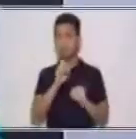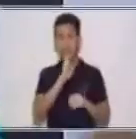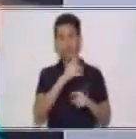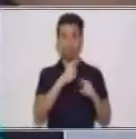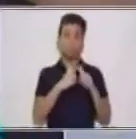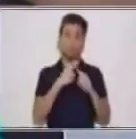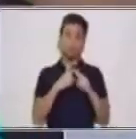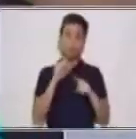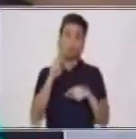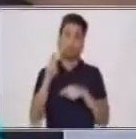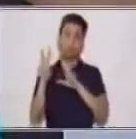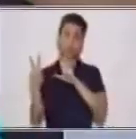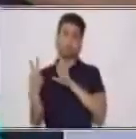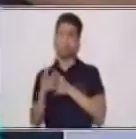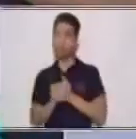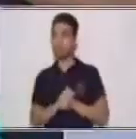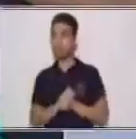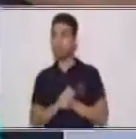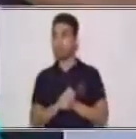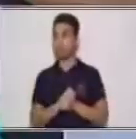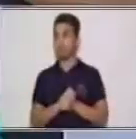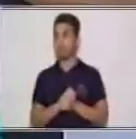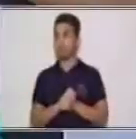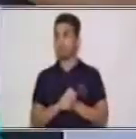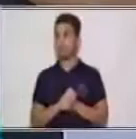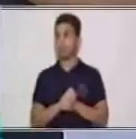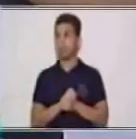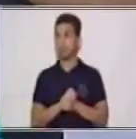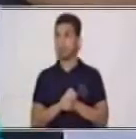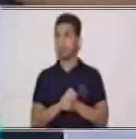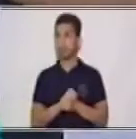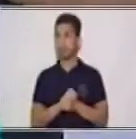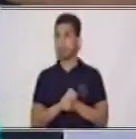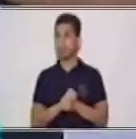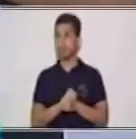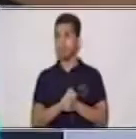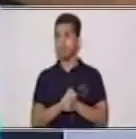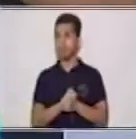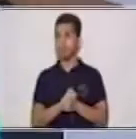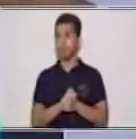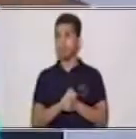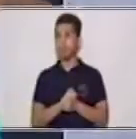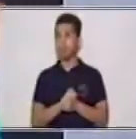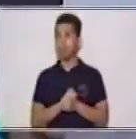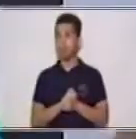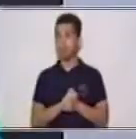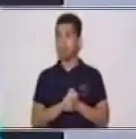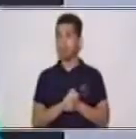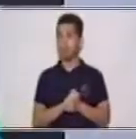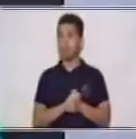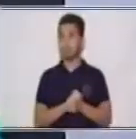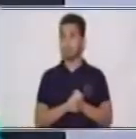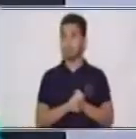bien, 27. Serían 3. 3, ok. 3 por